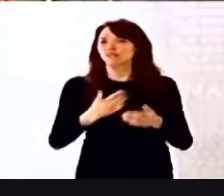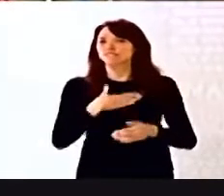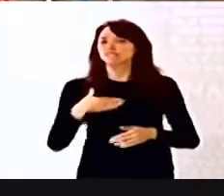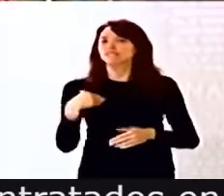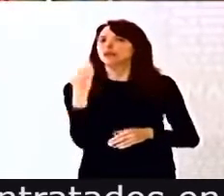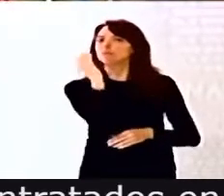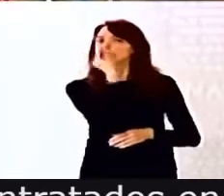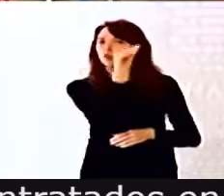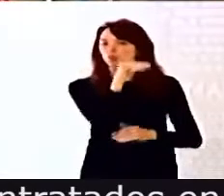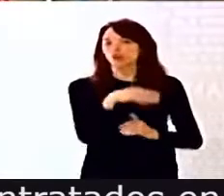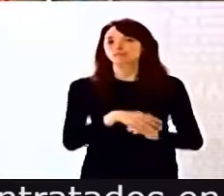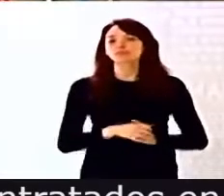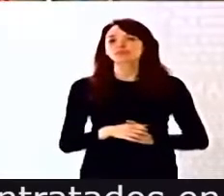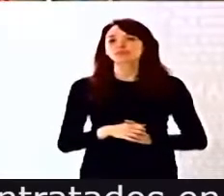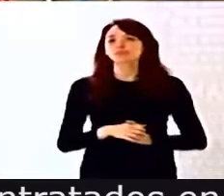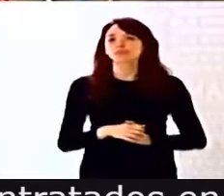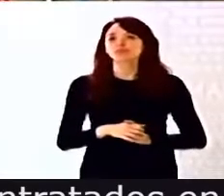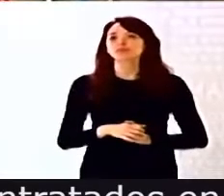ello.